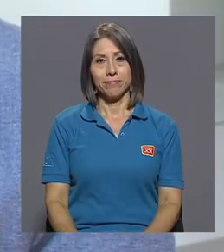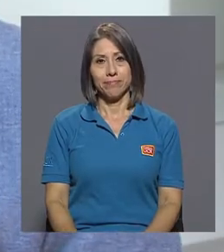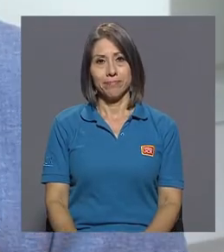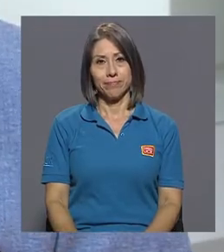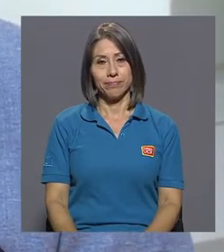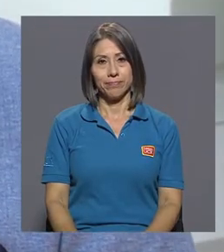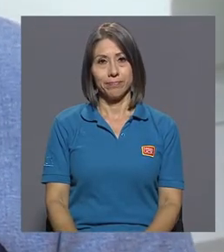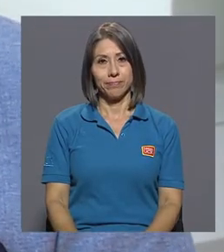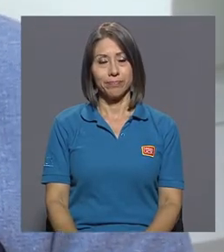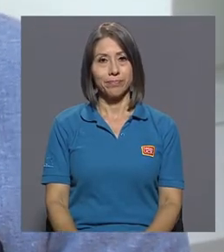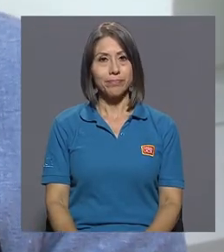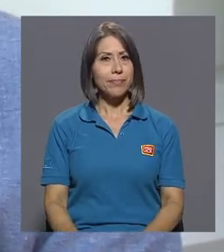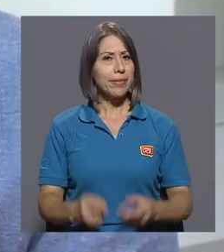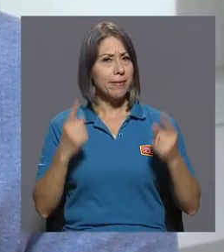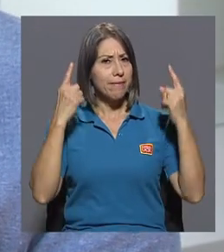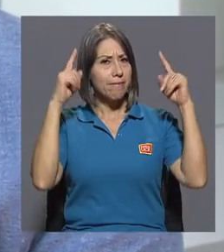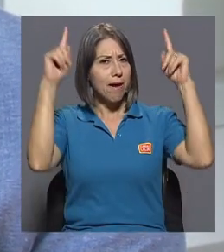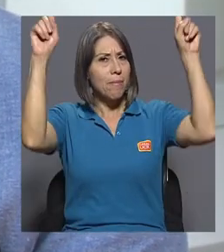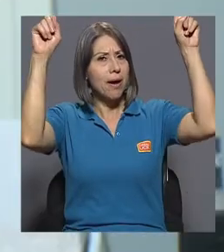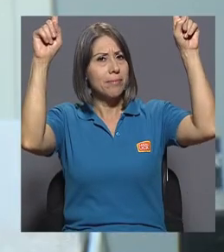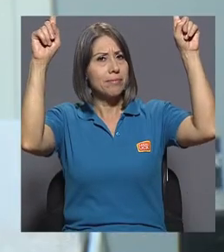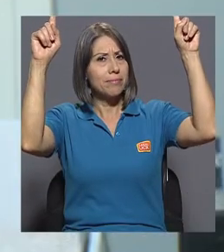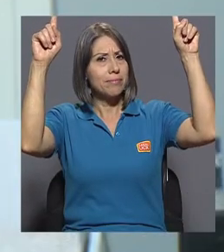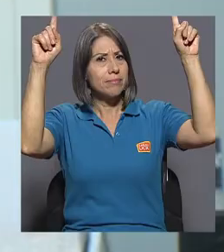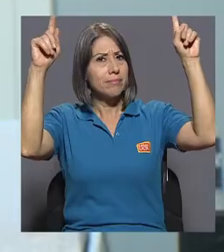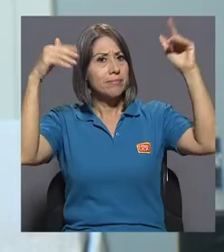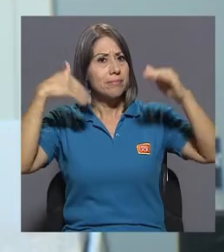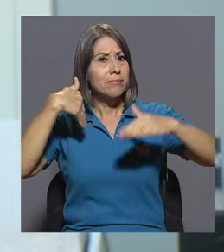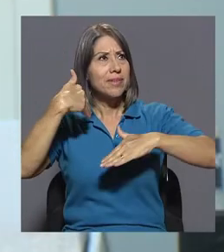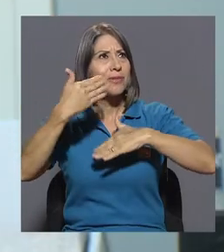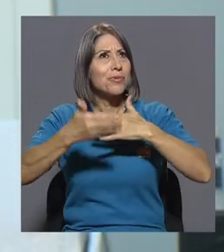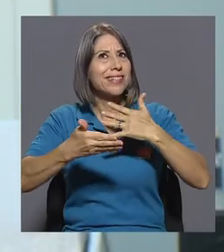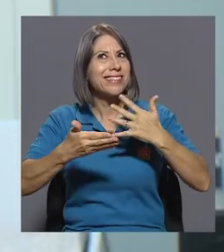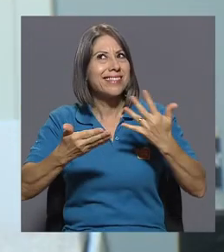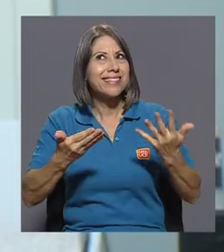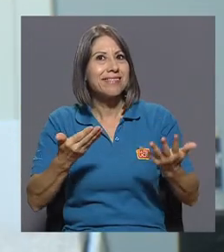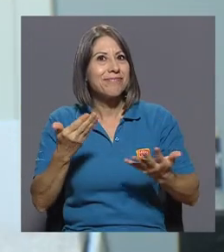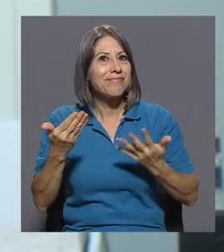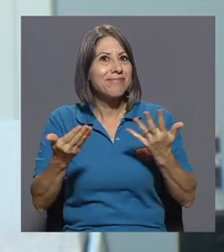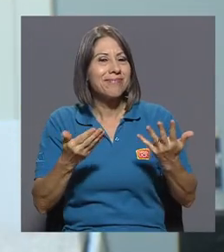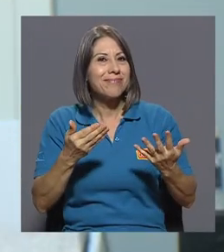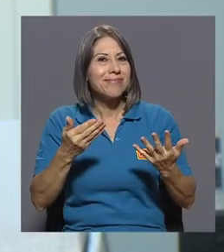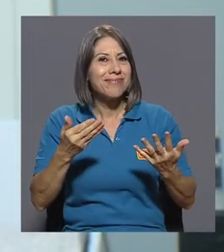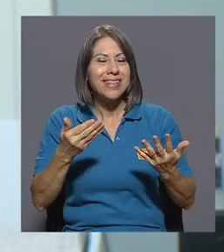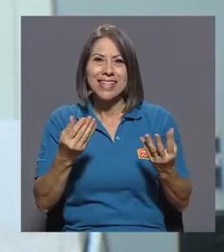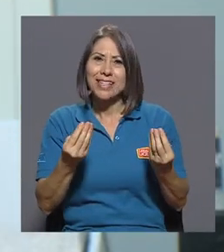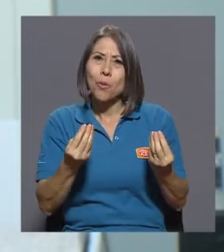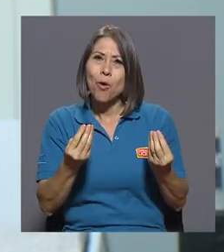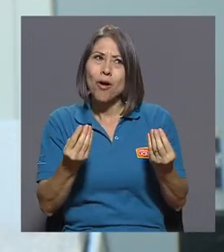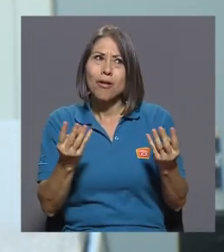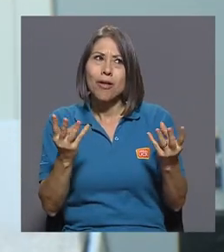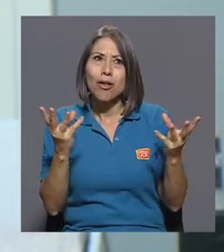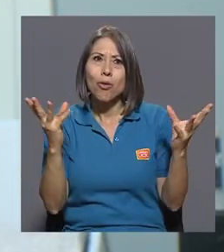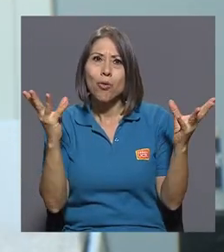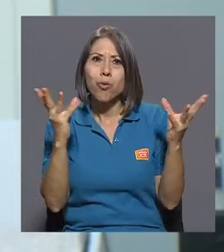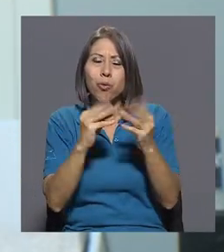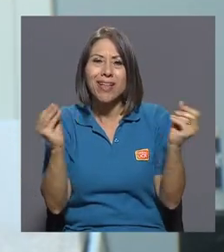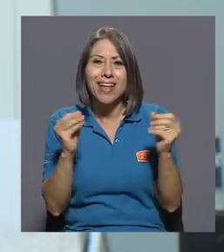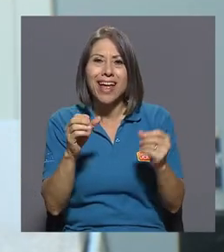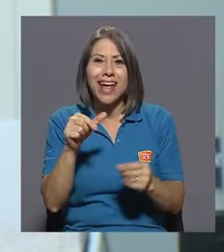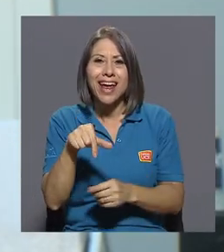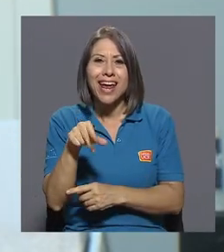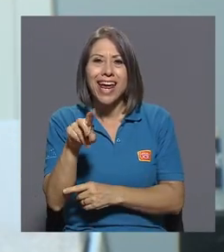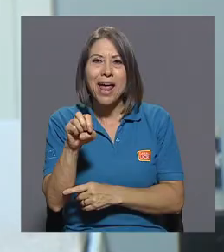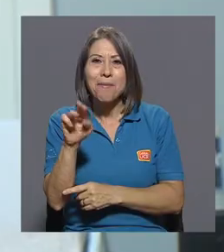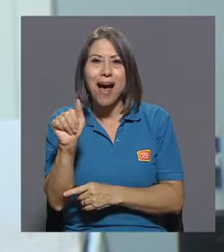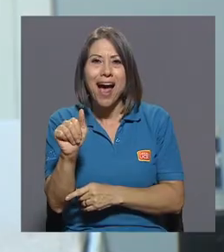La fama quema. La fama quema. Sí. Sí.